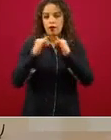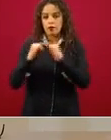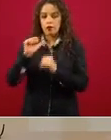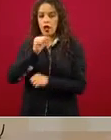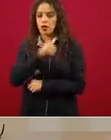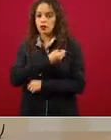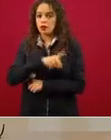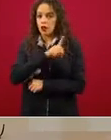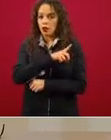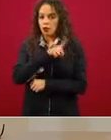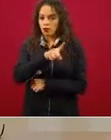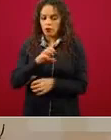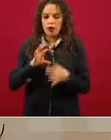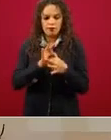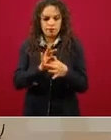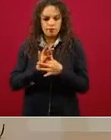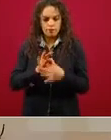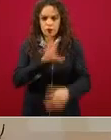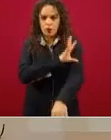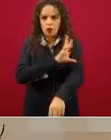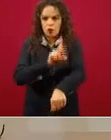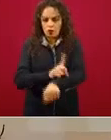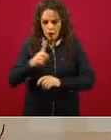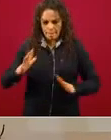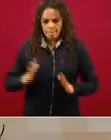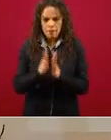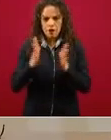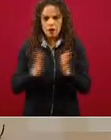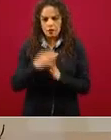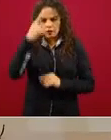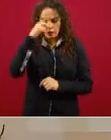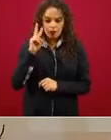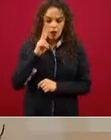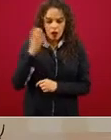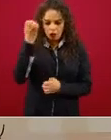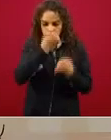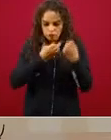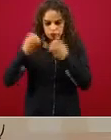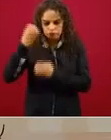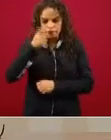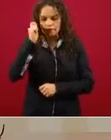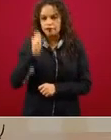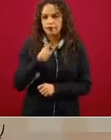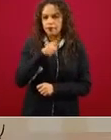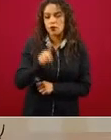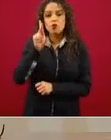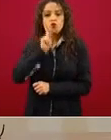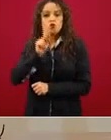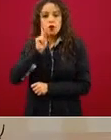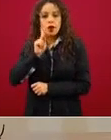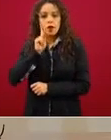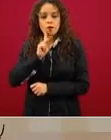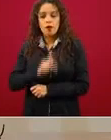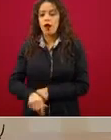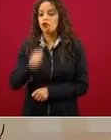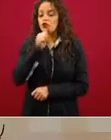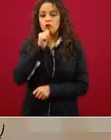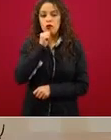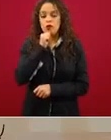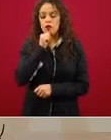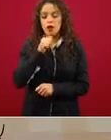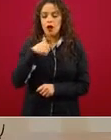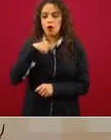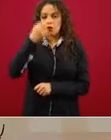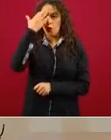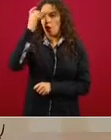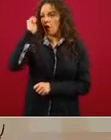participó en coordinar uno de estos ensayos clínicos. No conozco los resultados, hasta donde tengo entendido no han sido todavía publicados,